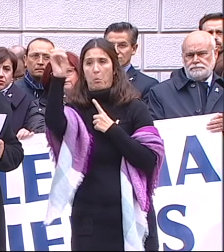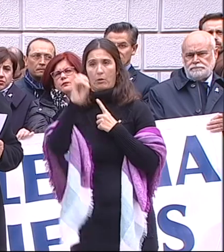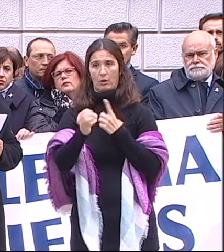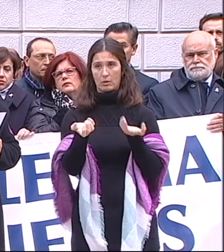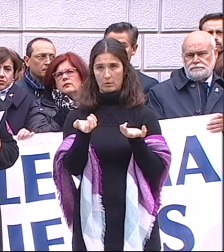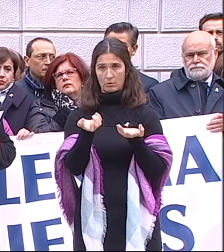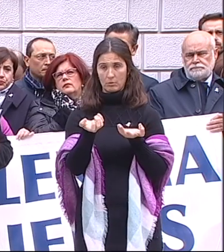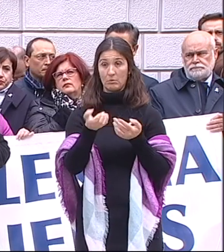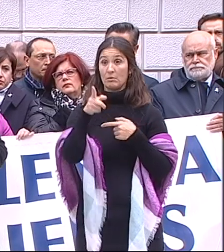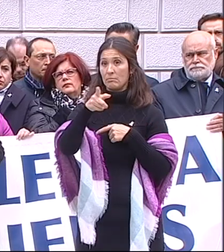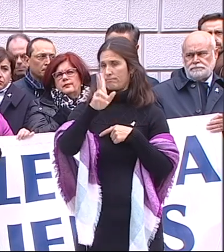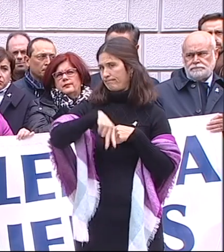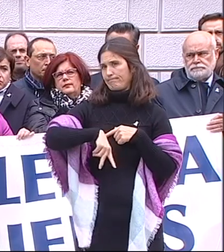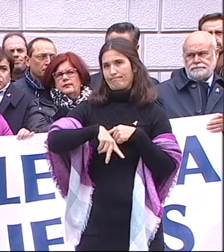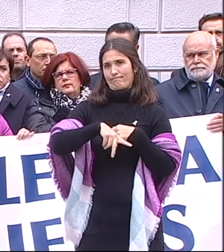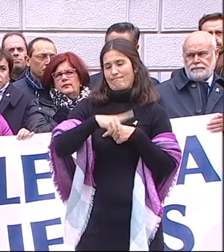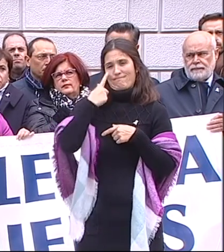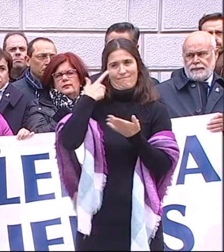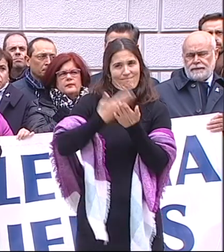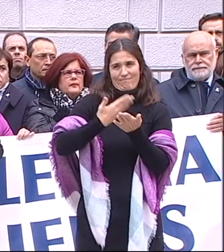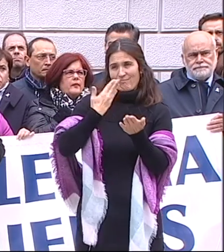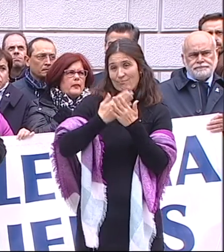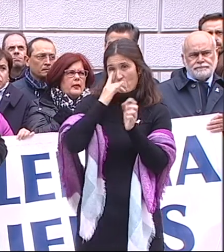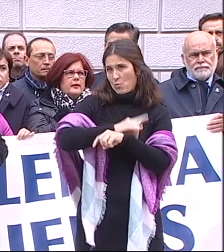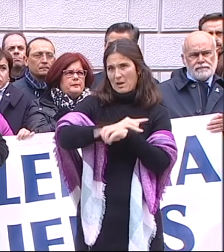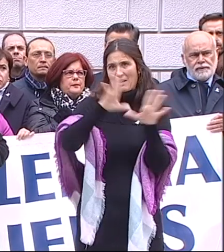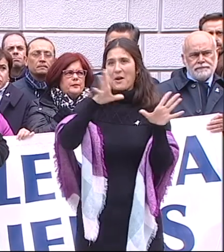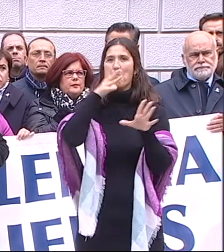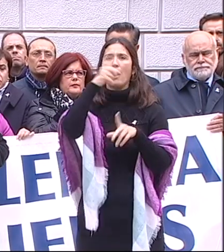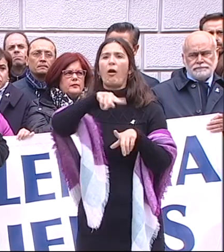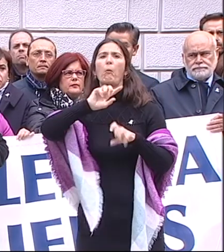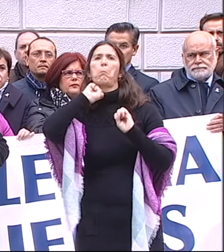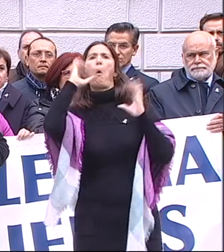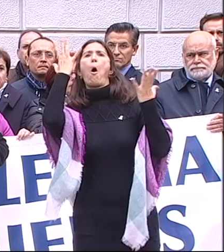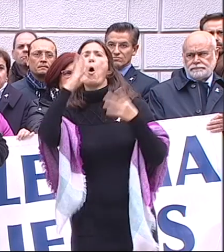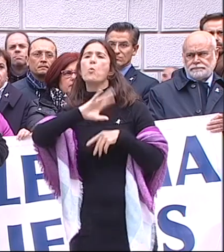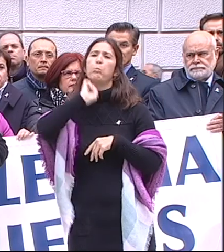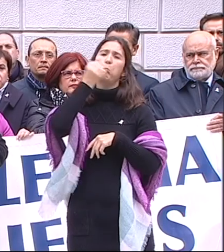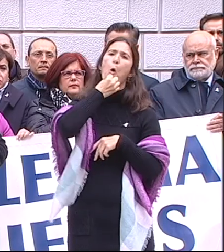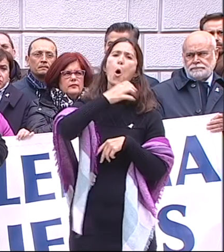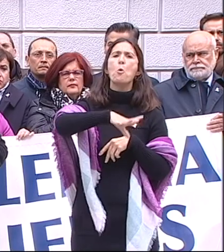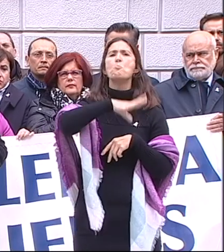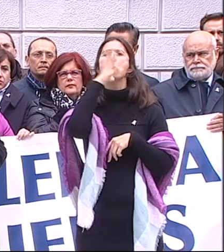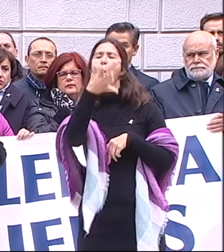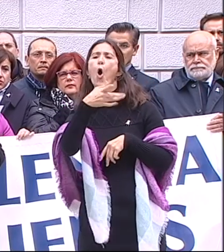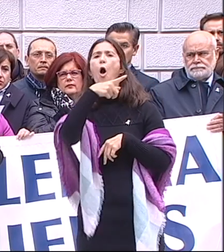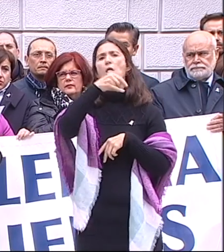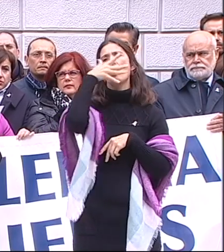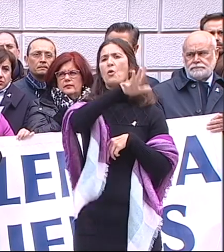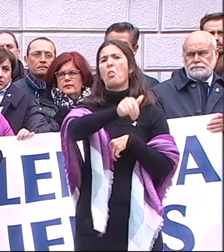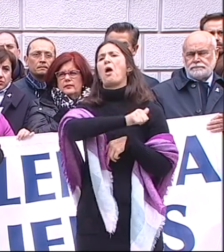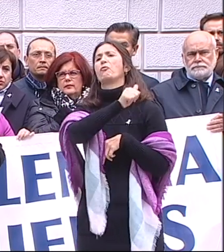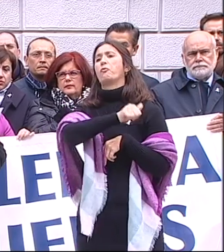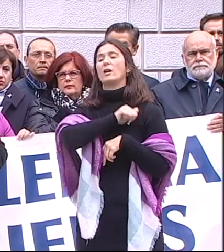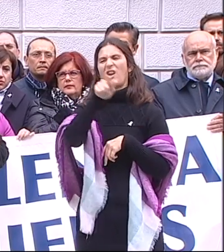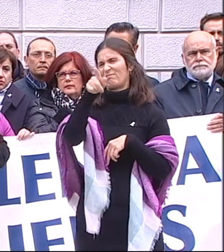0,0015%. Es suficientemente elocuente para rebatir las voces que se alzan en torno a la prevalencia de las